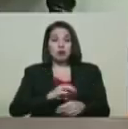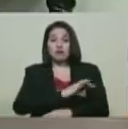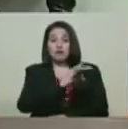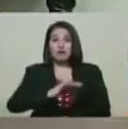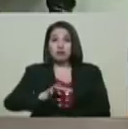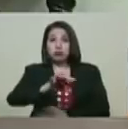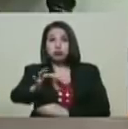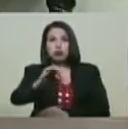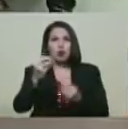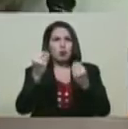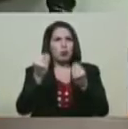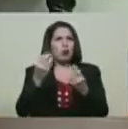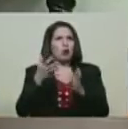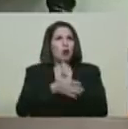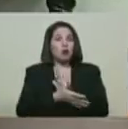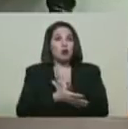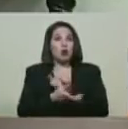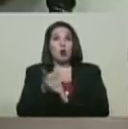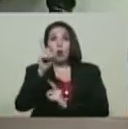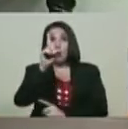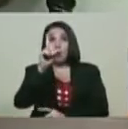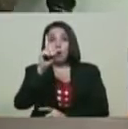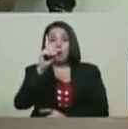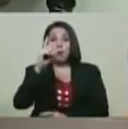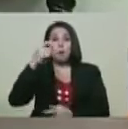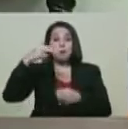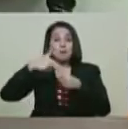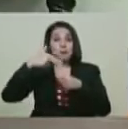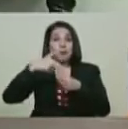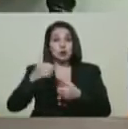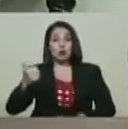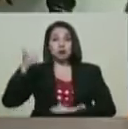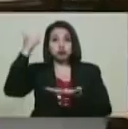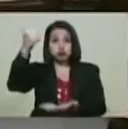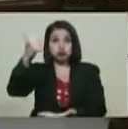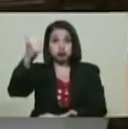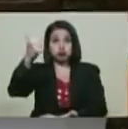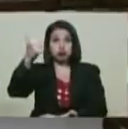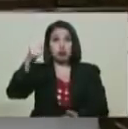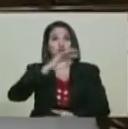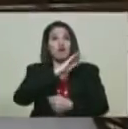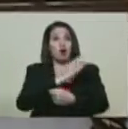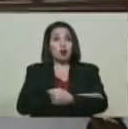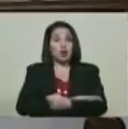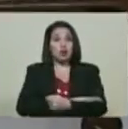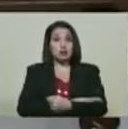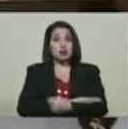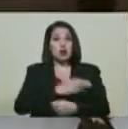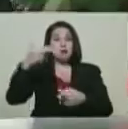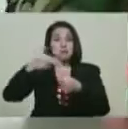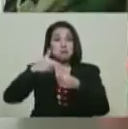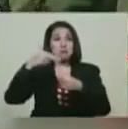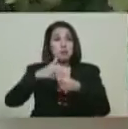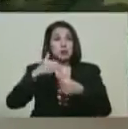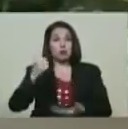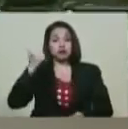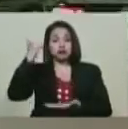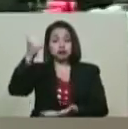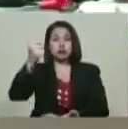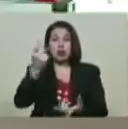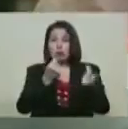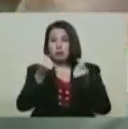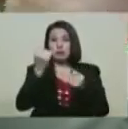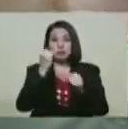del Orinoco y con el valor un petro, un barril de petróleo. Fortaleza del petro, la